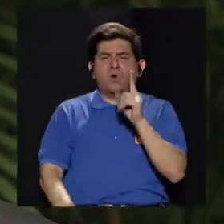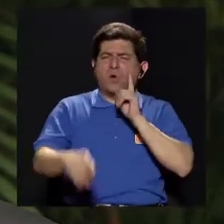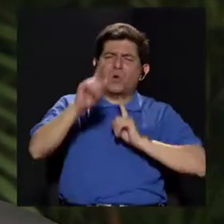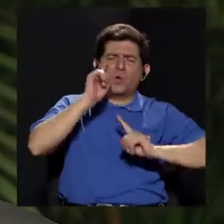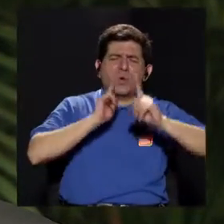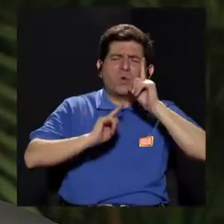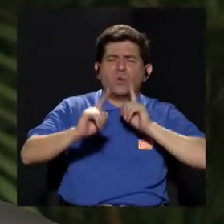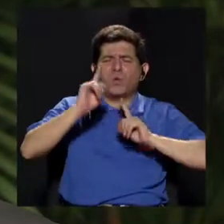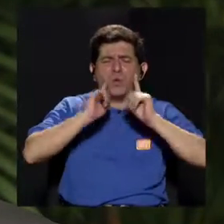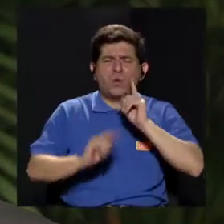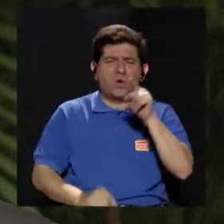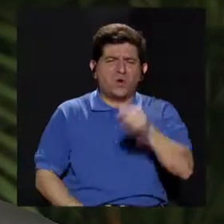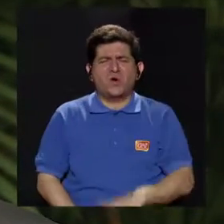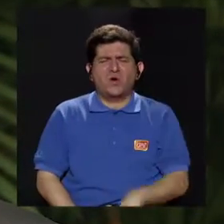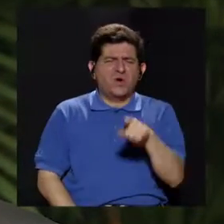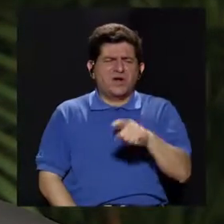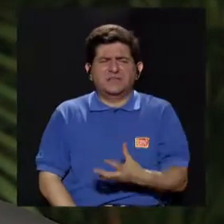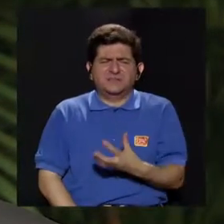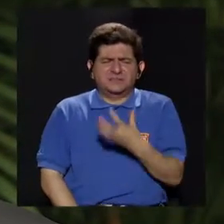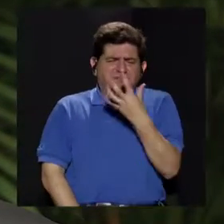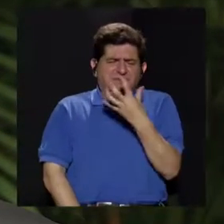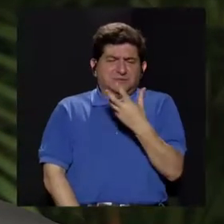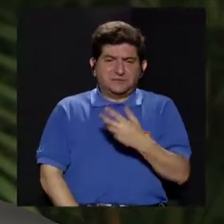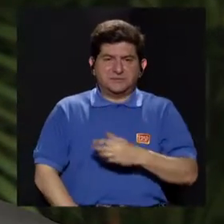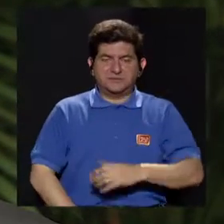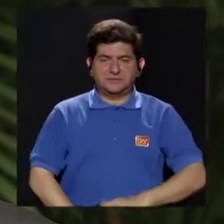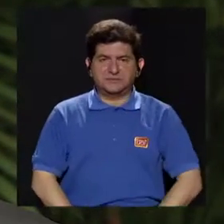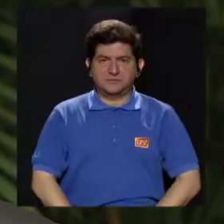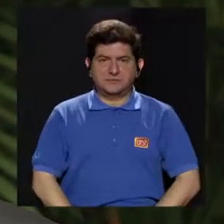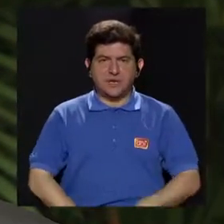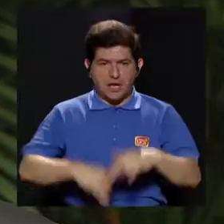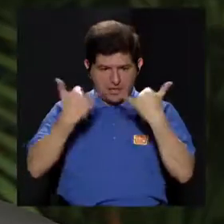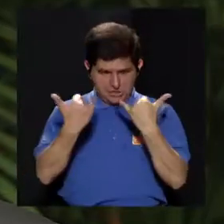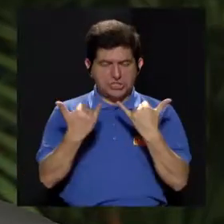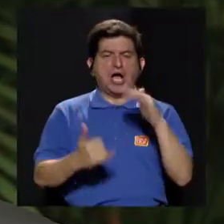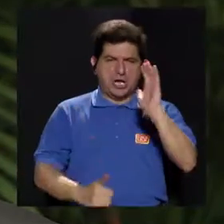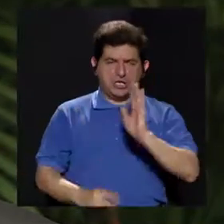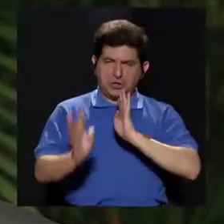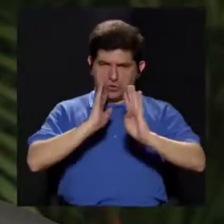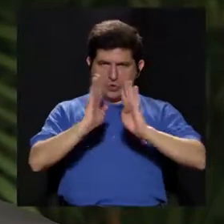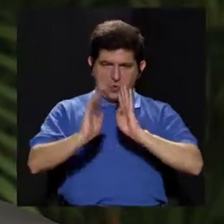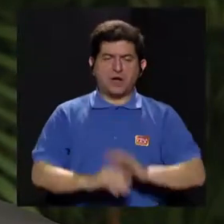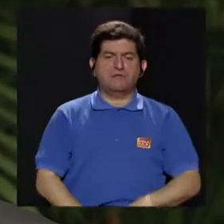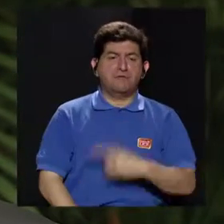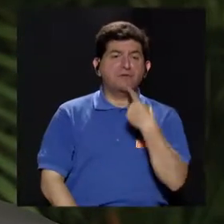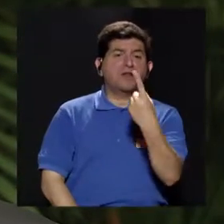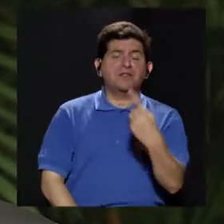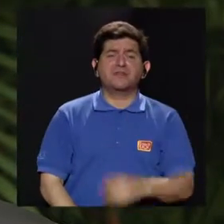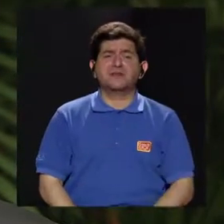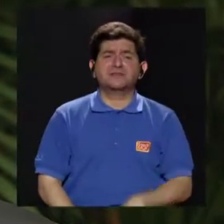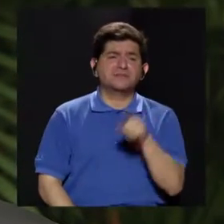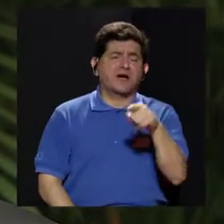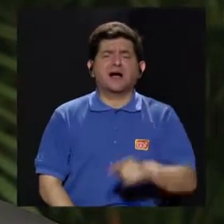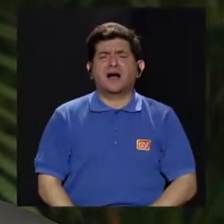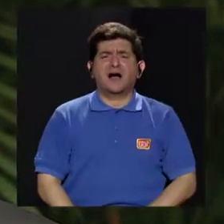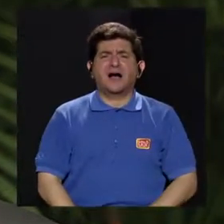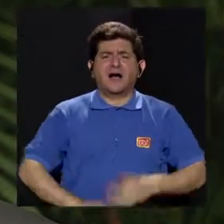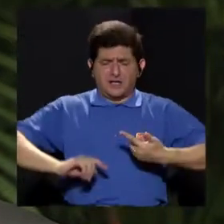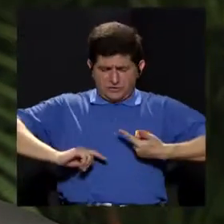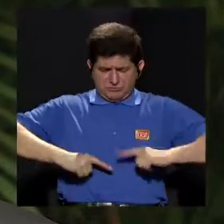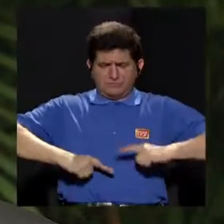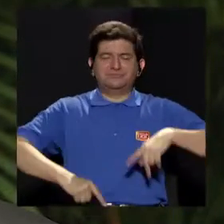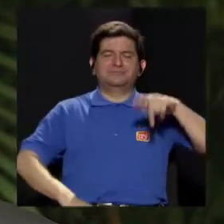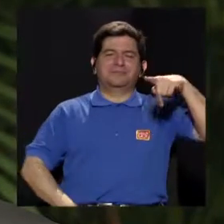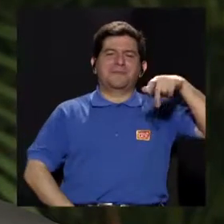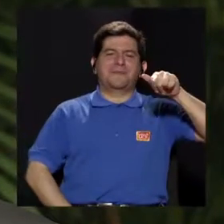o con llanto o con irritabilidad. El niño que ya verbaliza, entonces sí va a decir que le duele la panza,